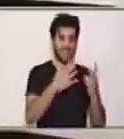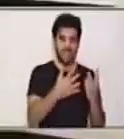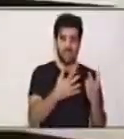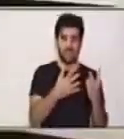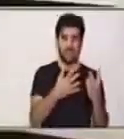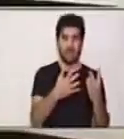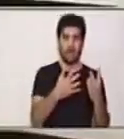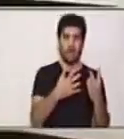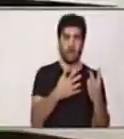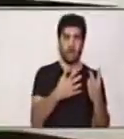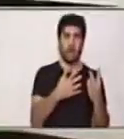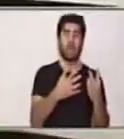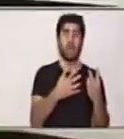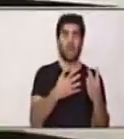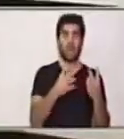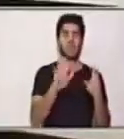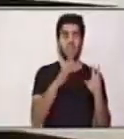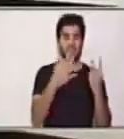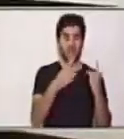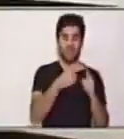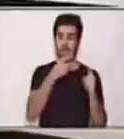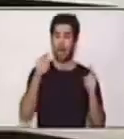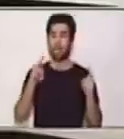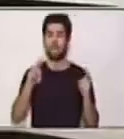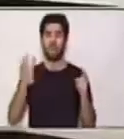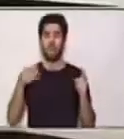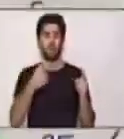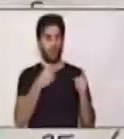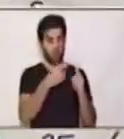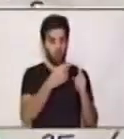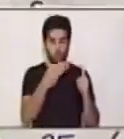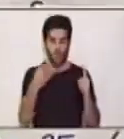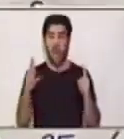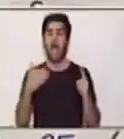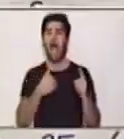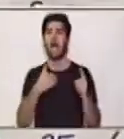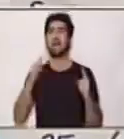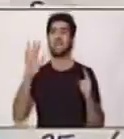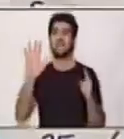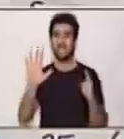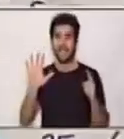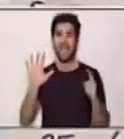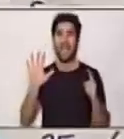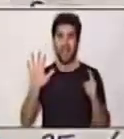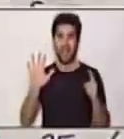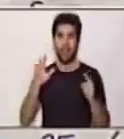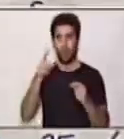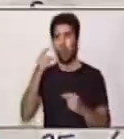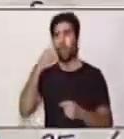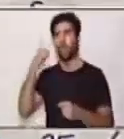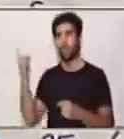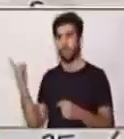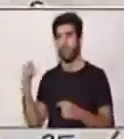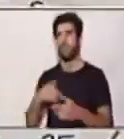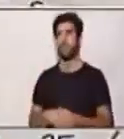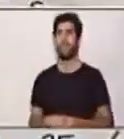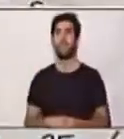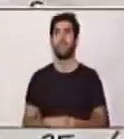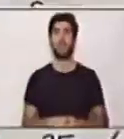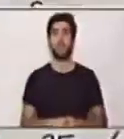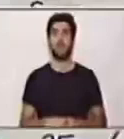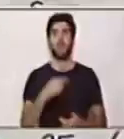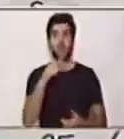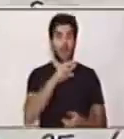1, 2, 3, 4, 5. Y entonces tenemos 5 como frecuencia.